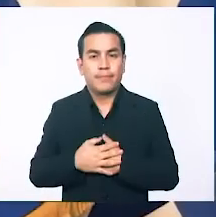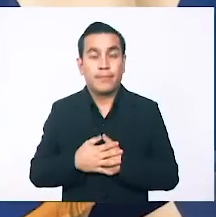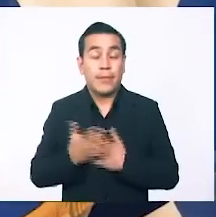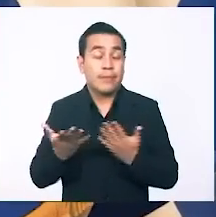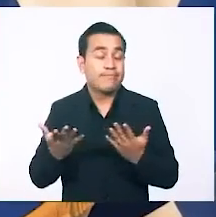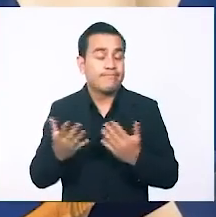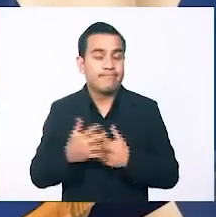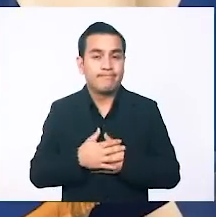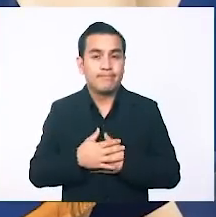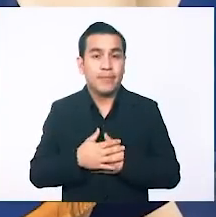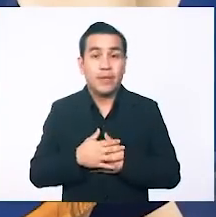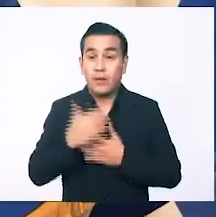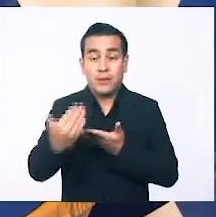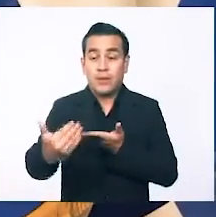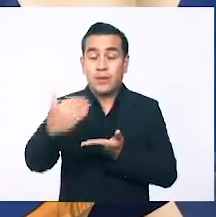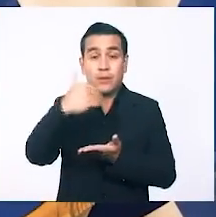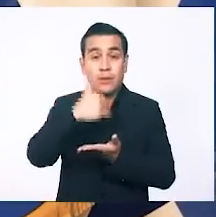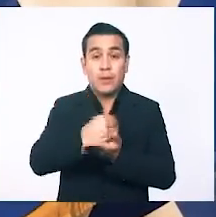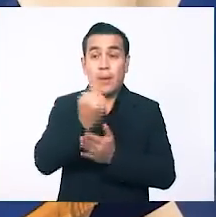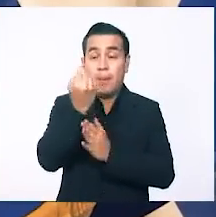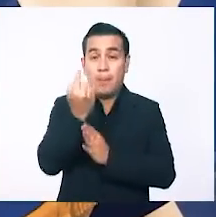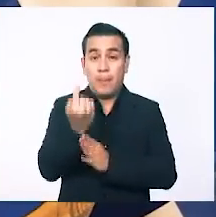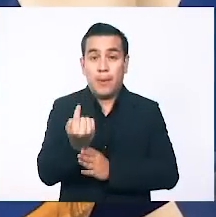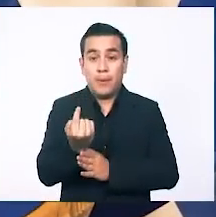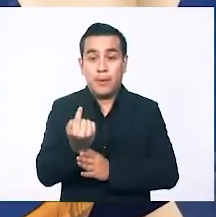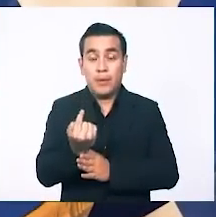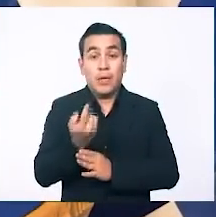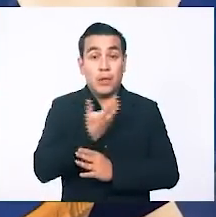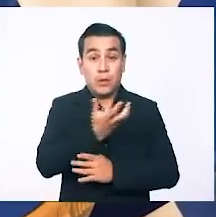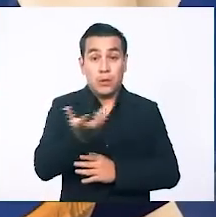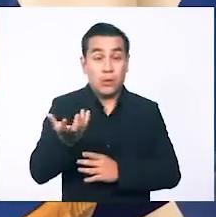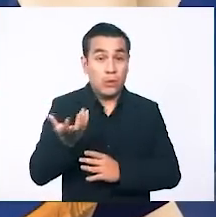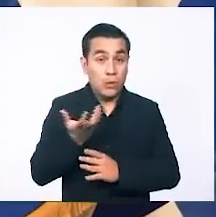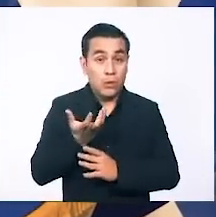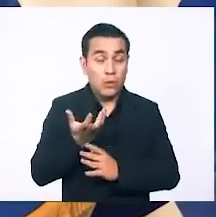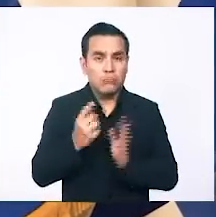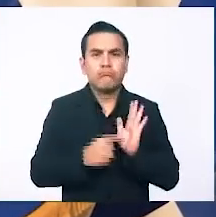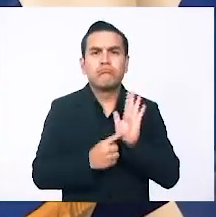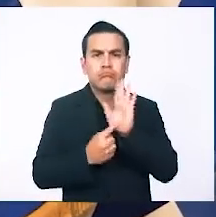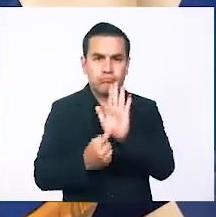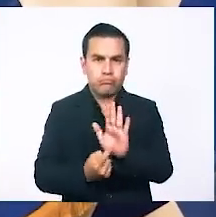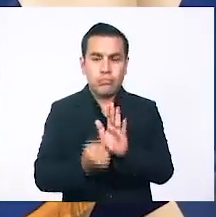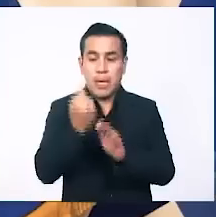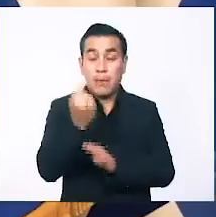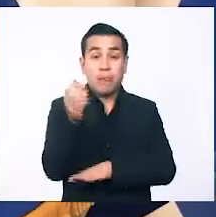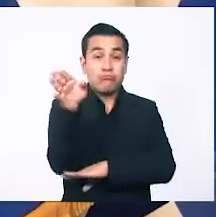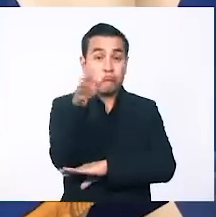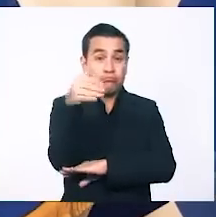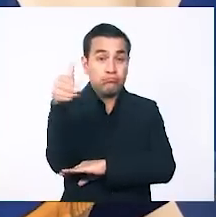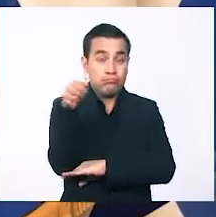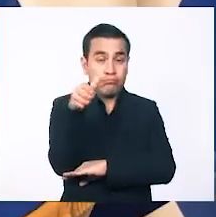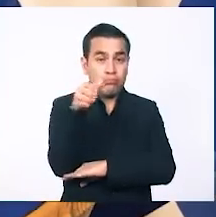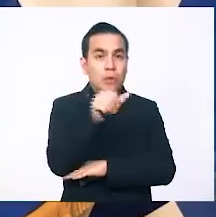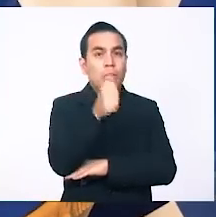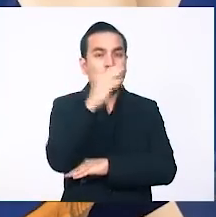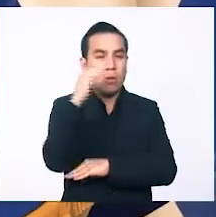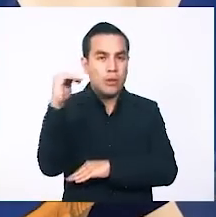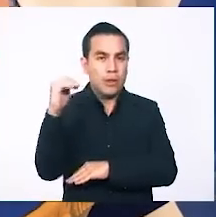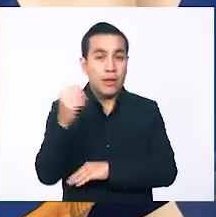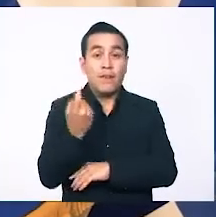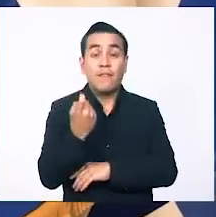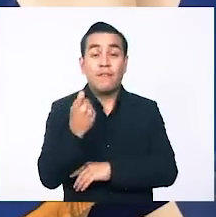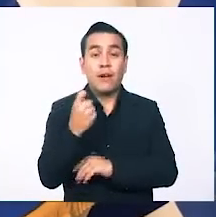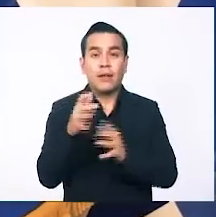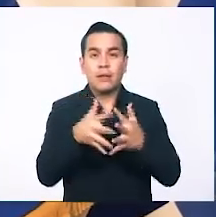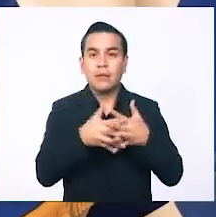Lástima que no vino está aquí el 100% de nuestra representación diplomática, a excepción del encargado de negocios de los Estados